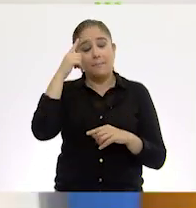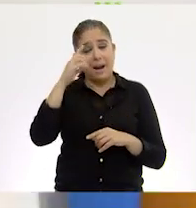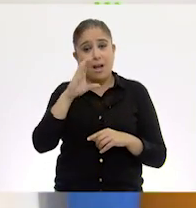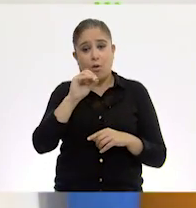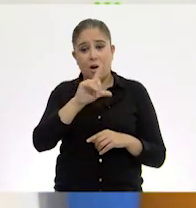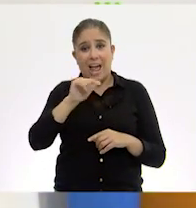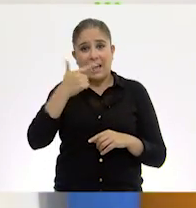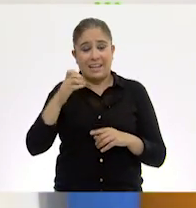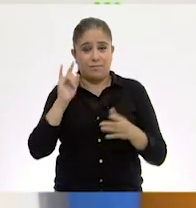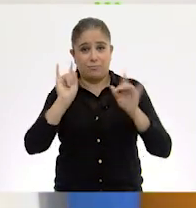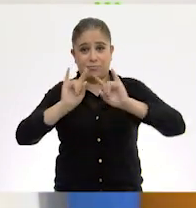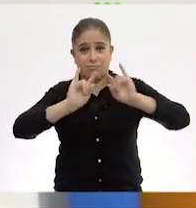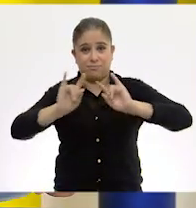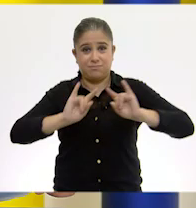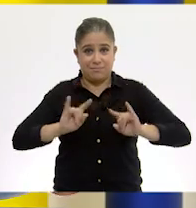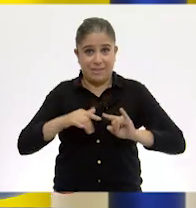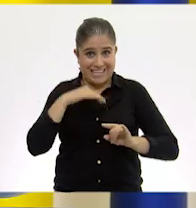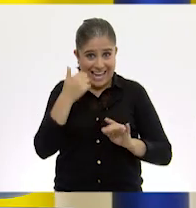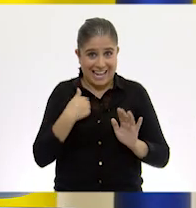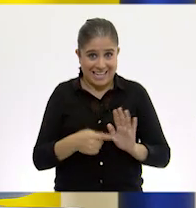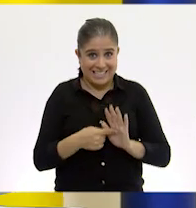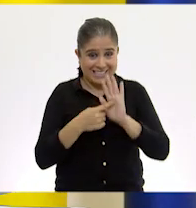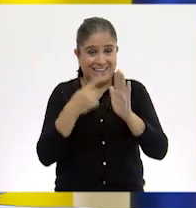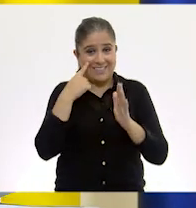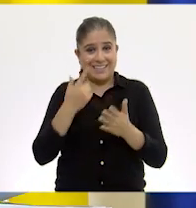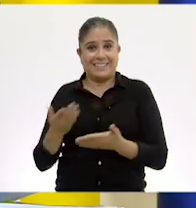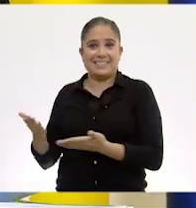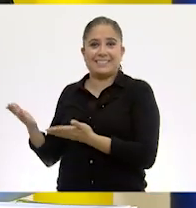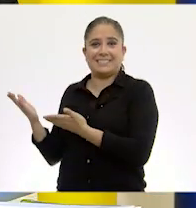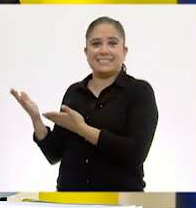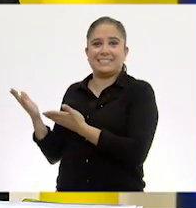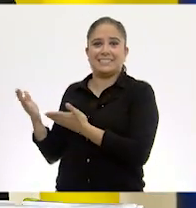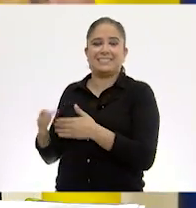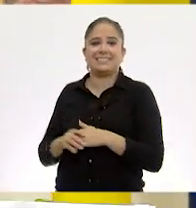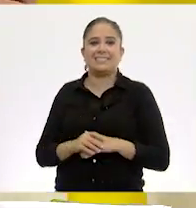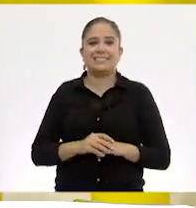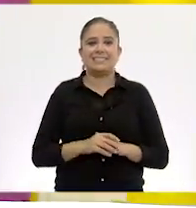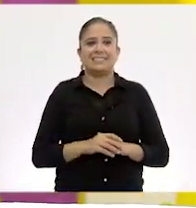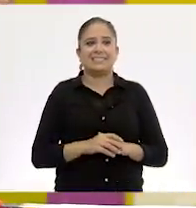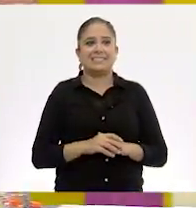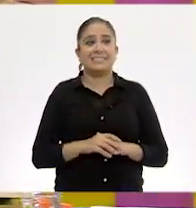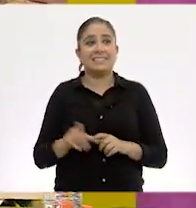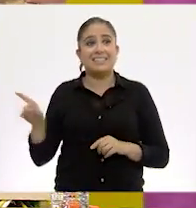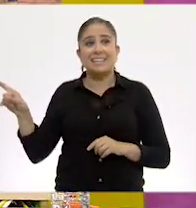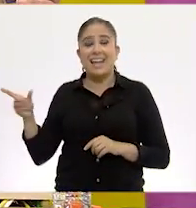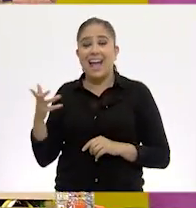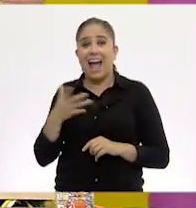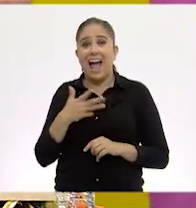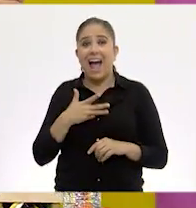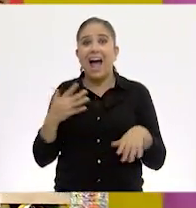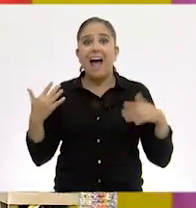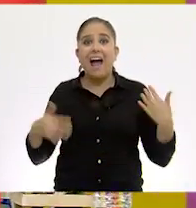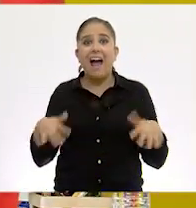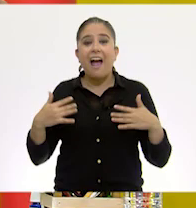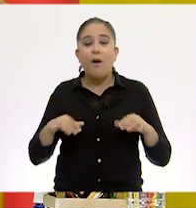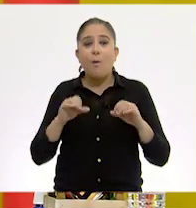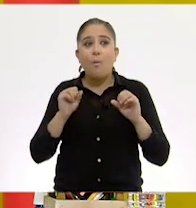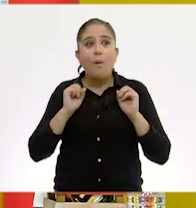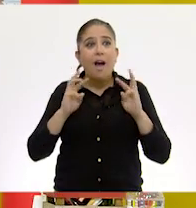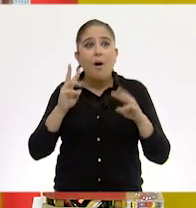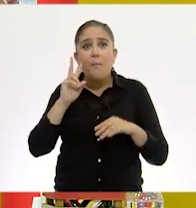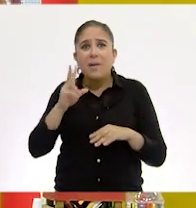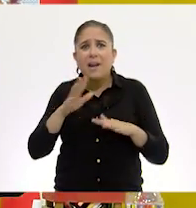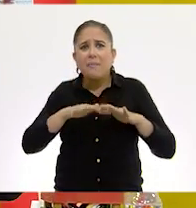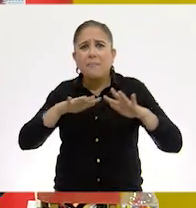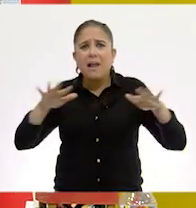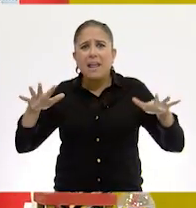collage? ¿Ya se las puedo presumir? A ver. ¿Están listos? A ver, allá va. Una, dos, tres. ¡Aquí está! ¡Wow! ¡Qué bonita